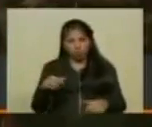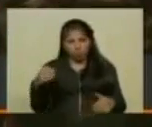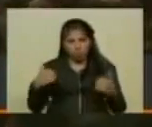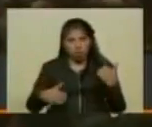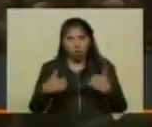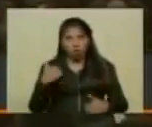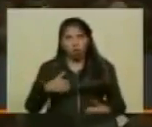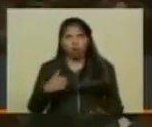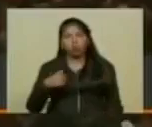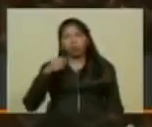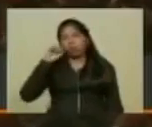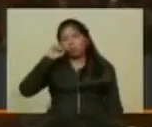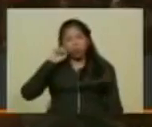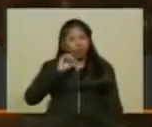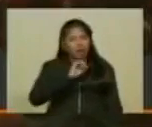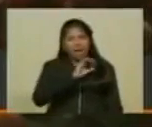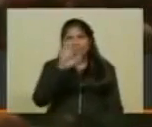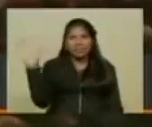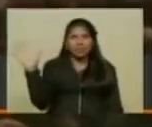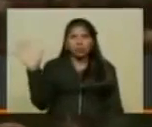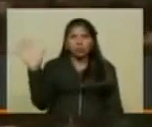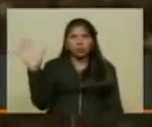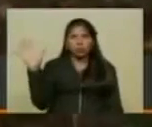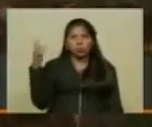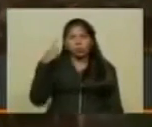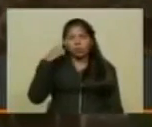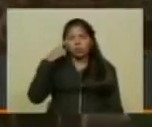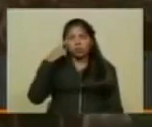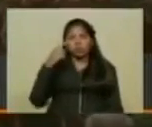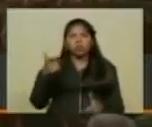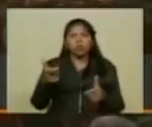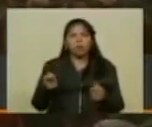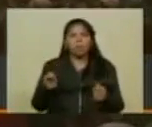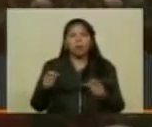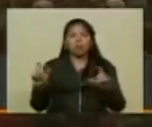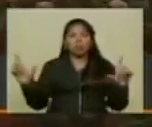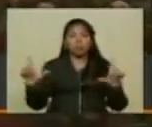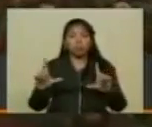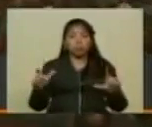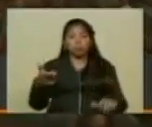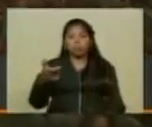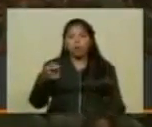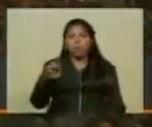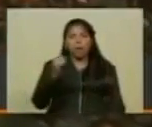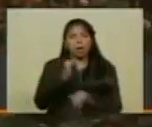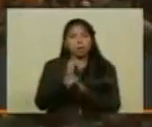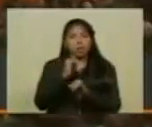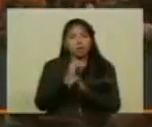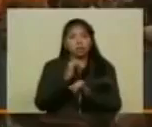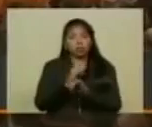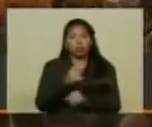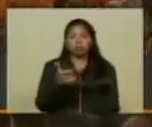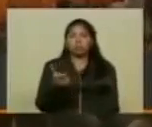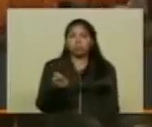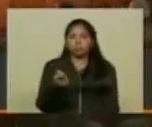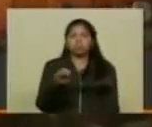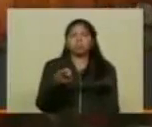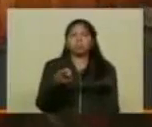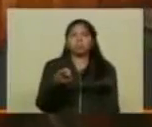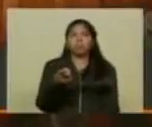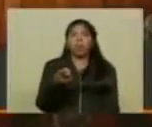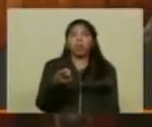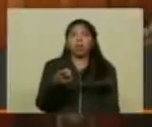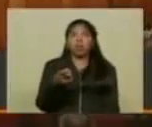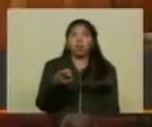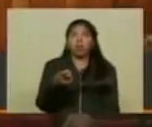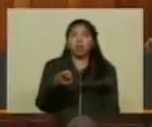lo recuerdo clarito porque amanecimos viendo las televisoras internacionales, ganaba con el método electoral